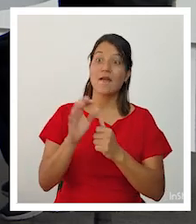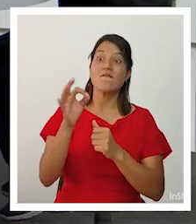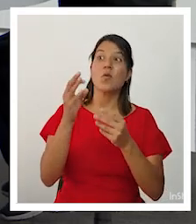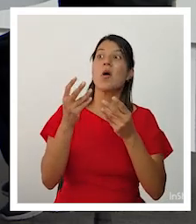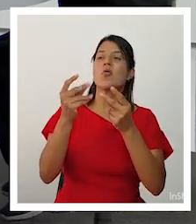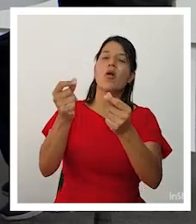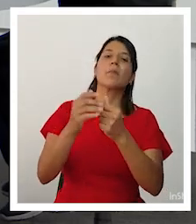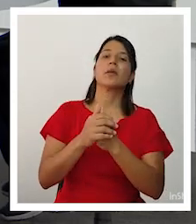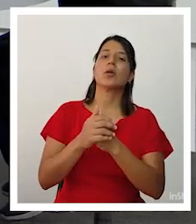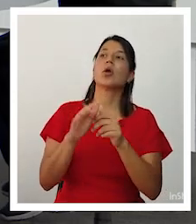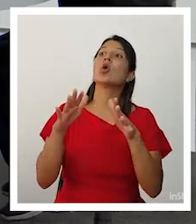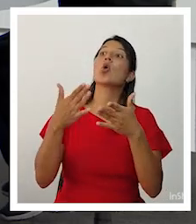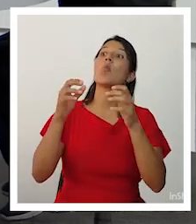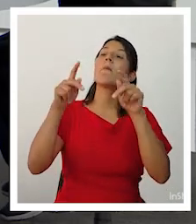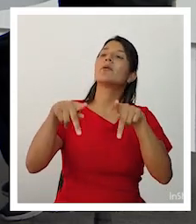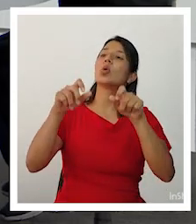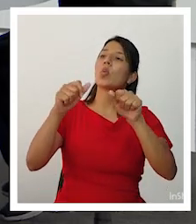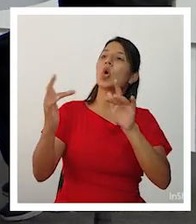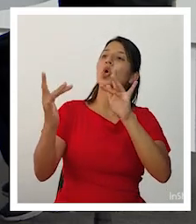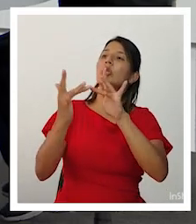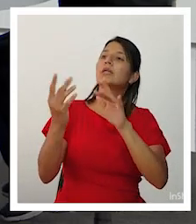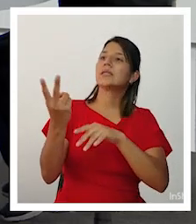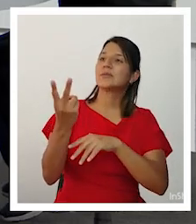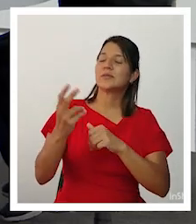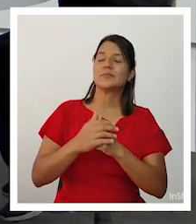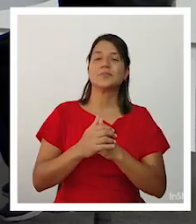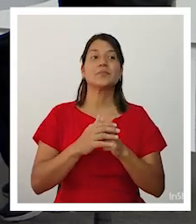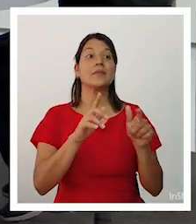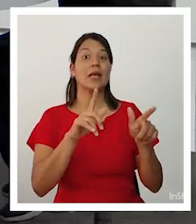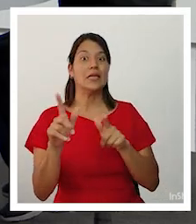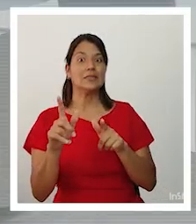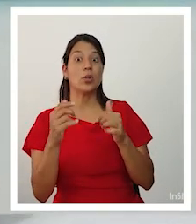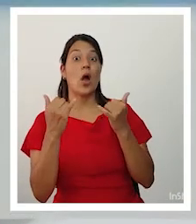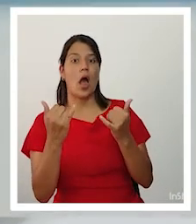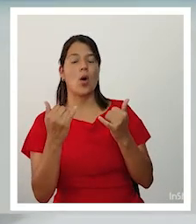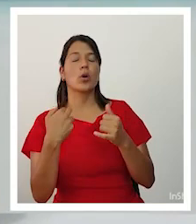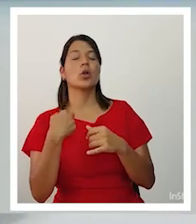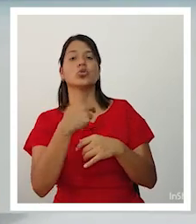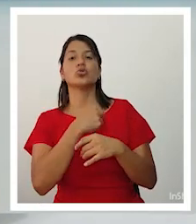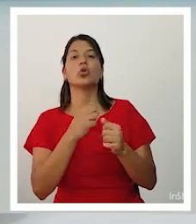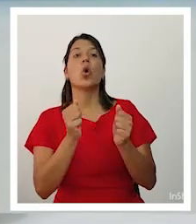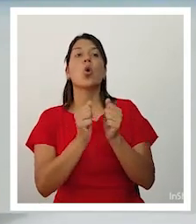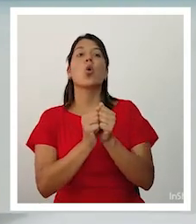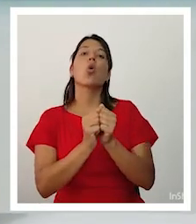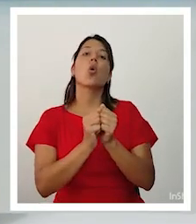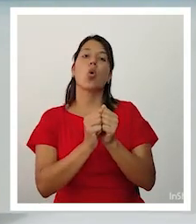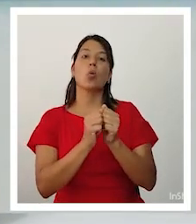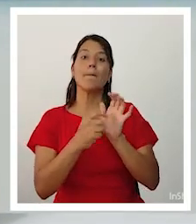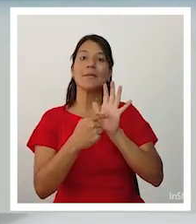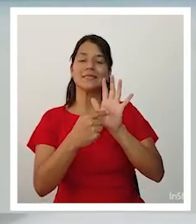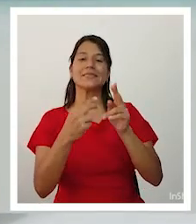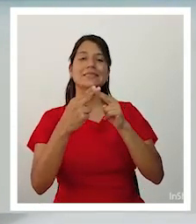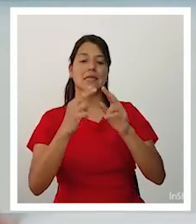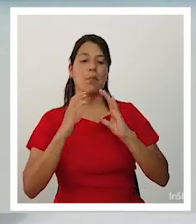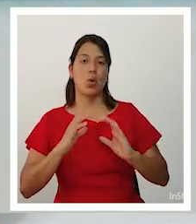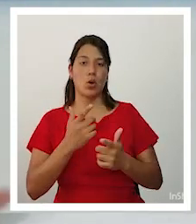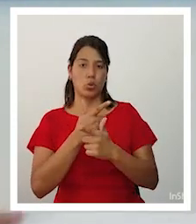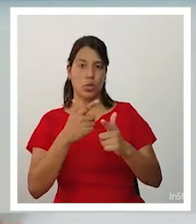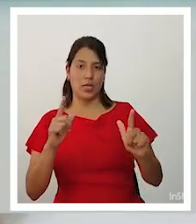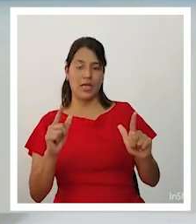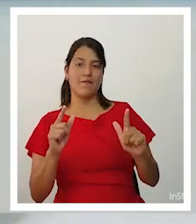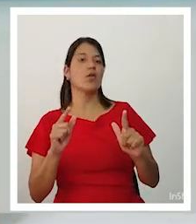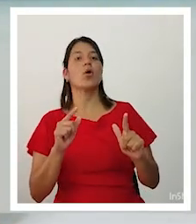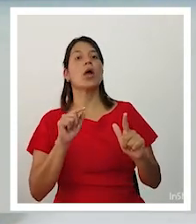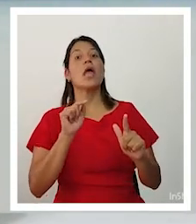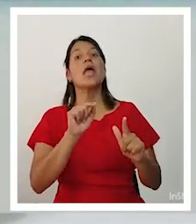rápidamente, y cómo la gente los contacta. Listo, ahorita estamos con Cuerpos Libres. Cuerpos Libres es una puesta en escena